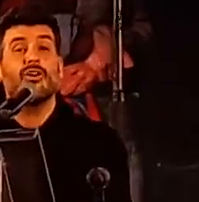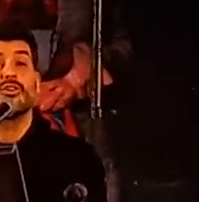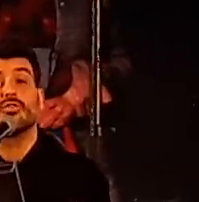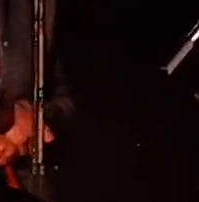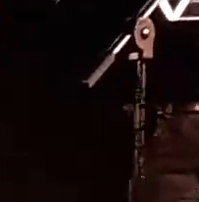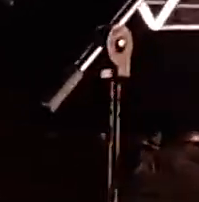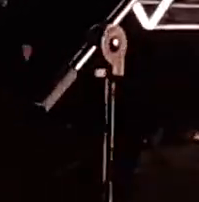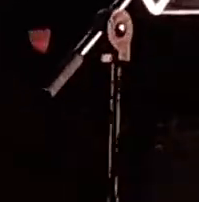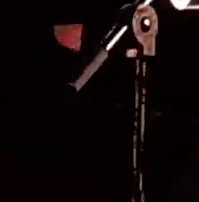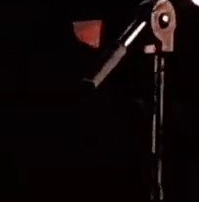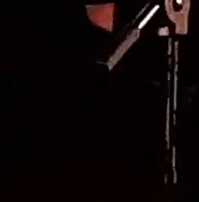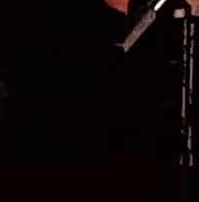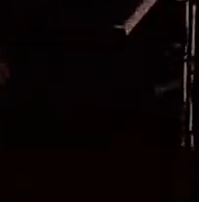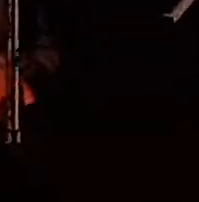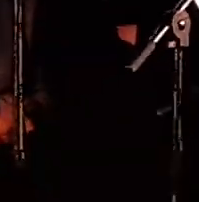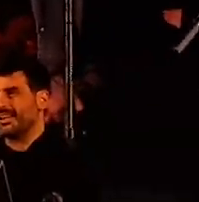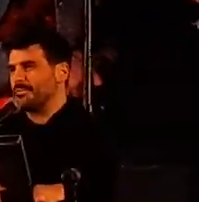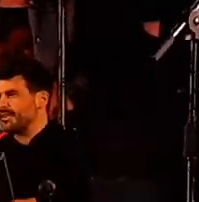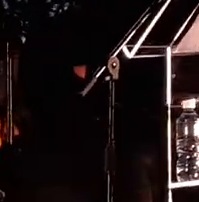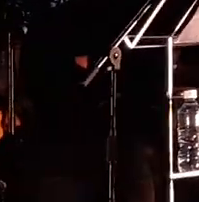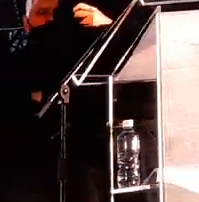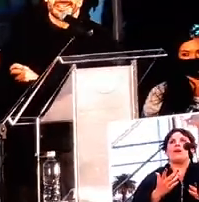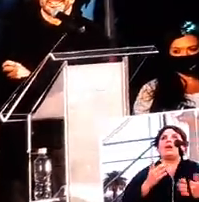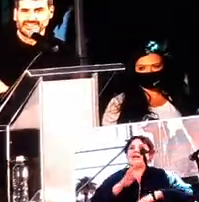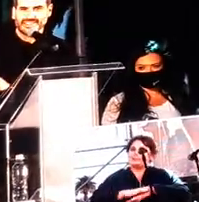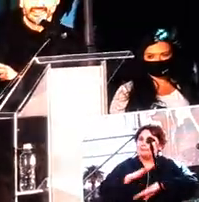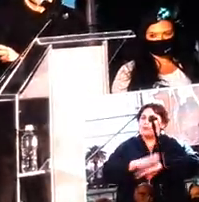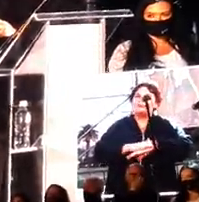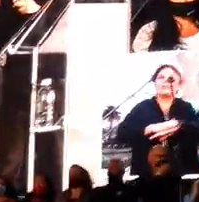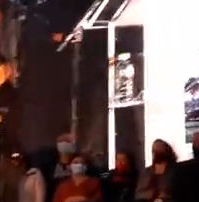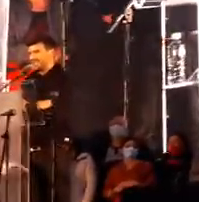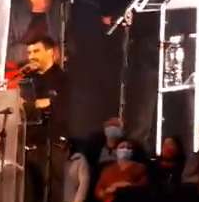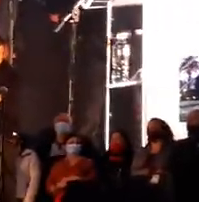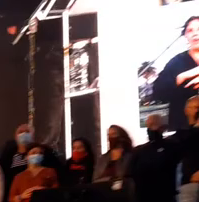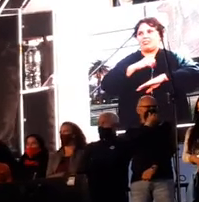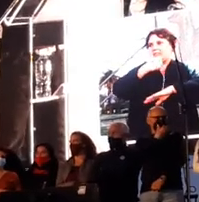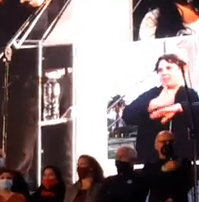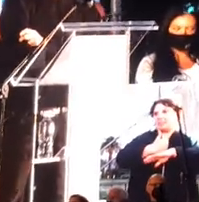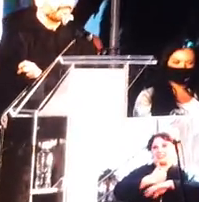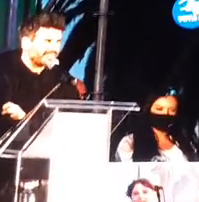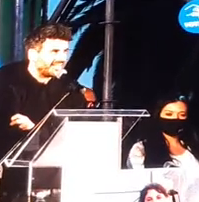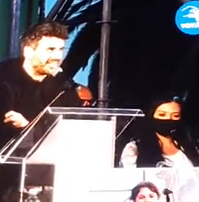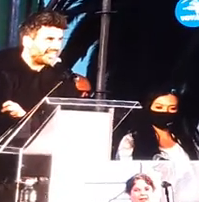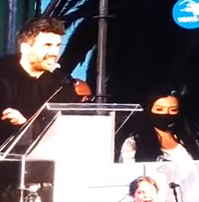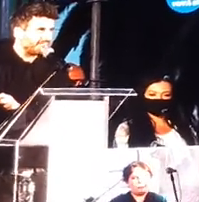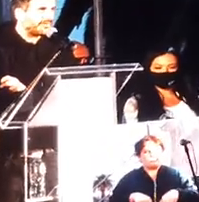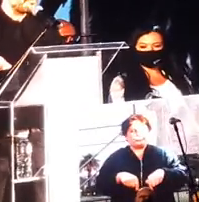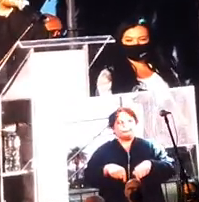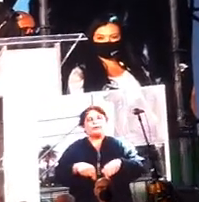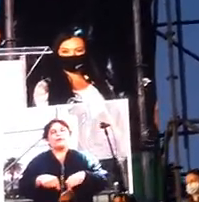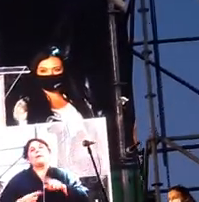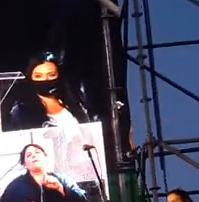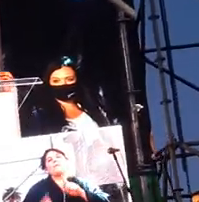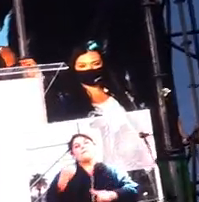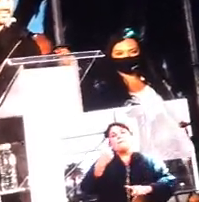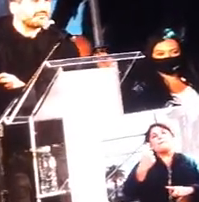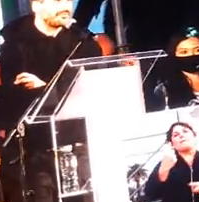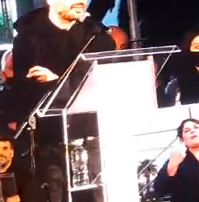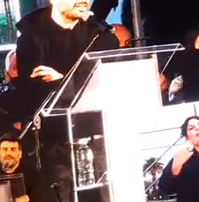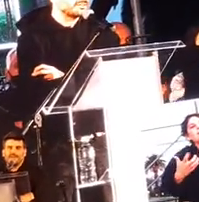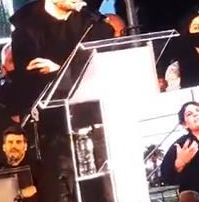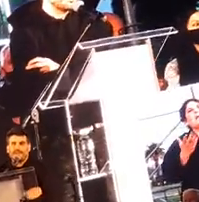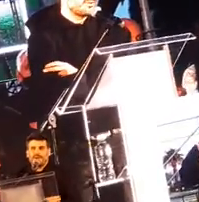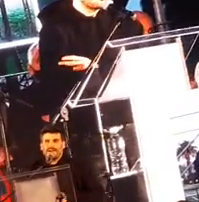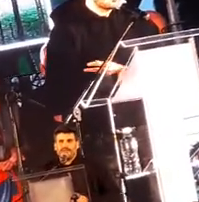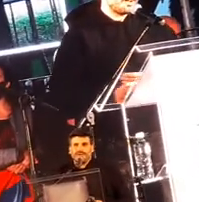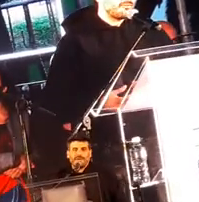Alegría, orgullo y responsabilidad que se siente de estar acá. Primero que nada, quisiéramos